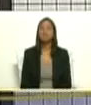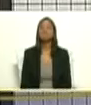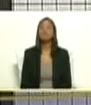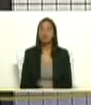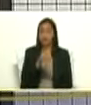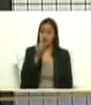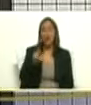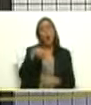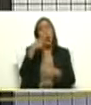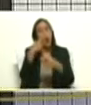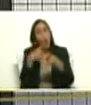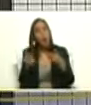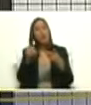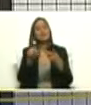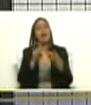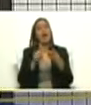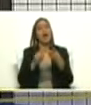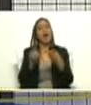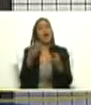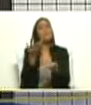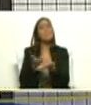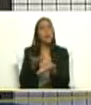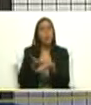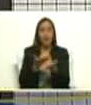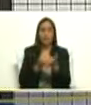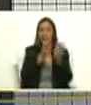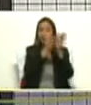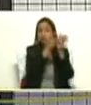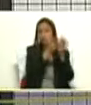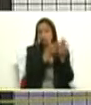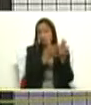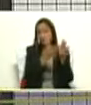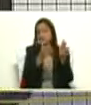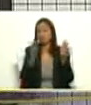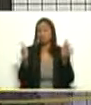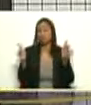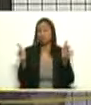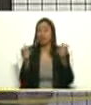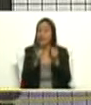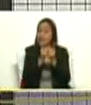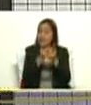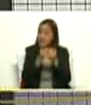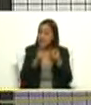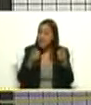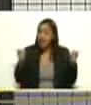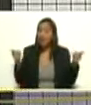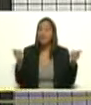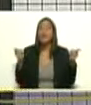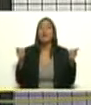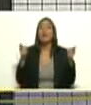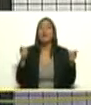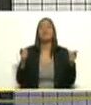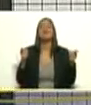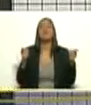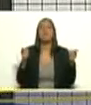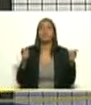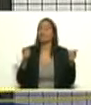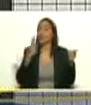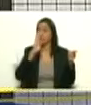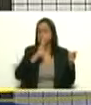plazo 2030 que ya apuntan inclusive al 2030 y a la década que